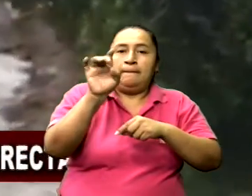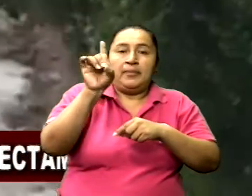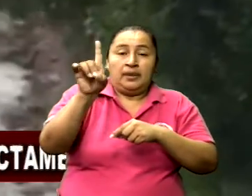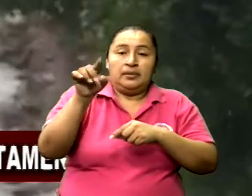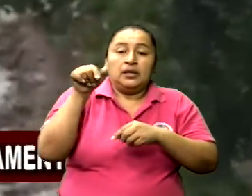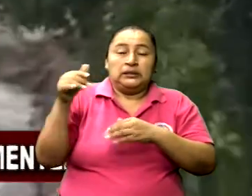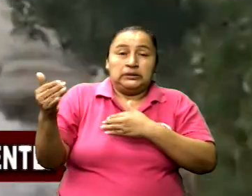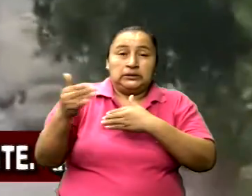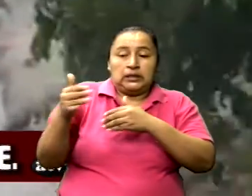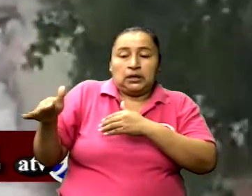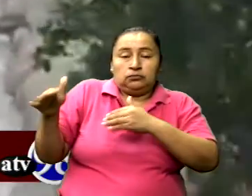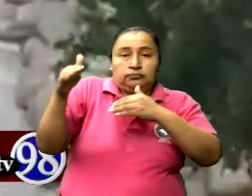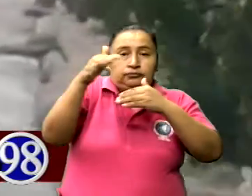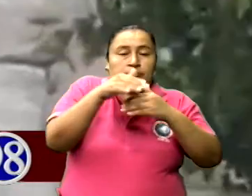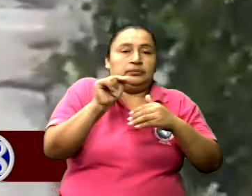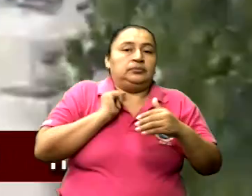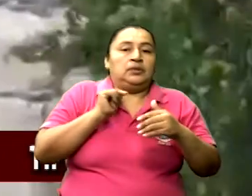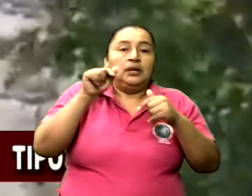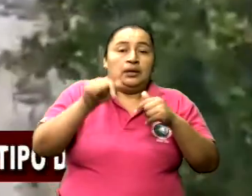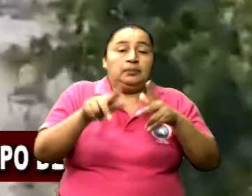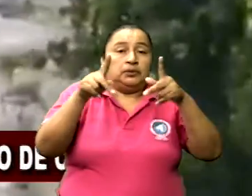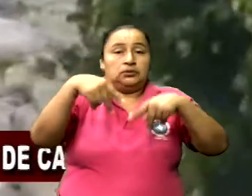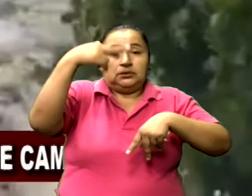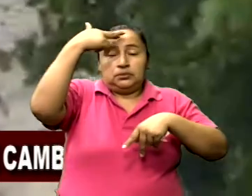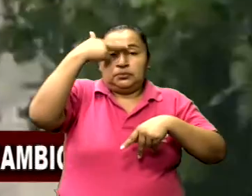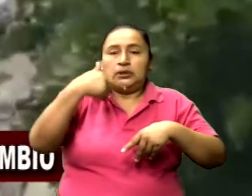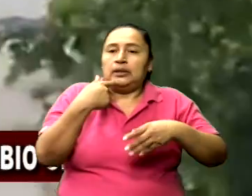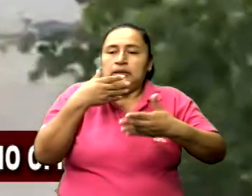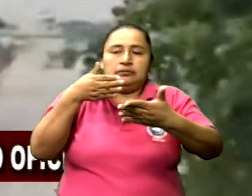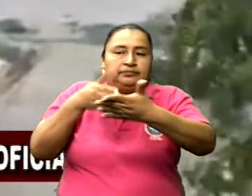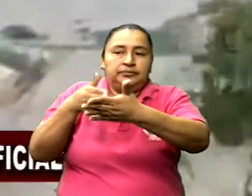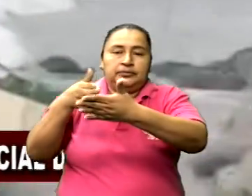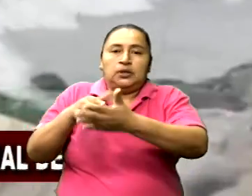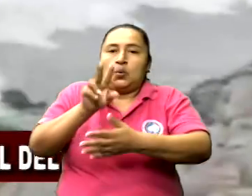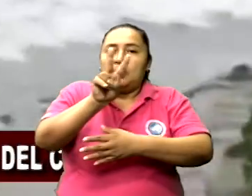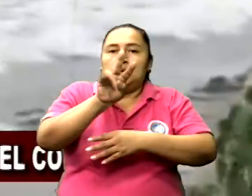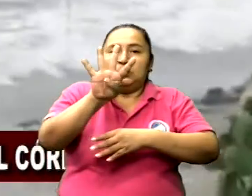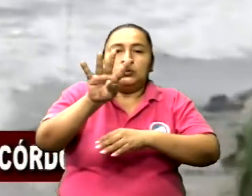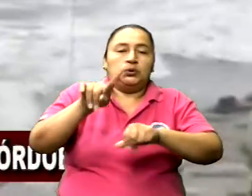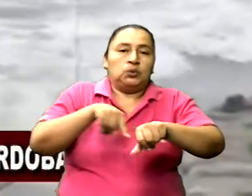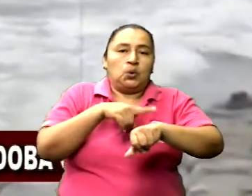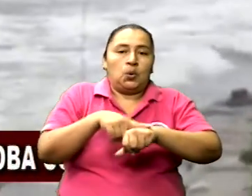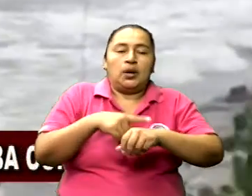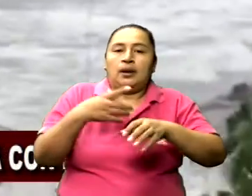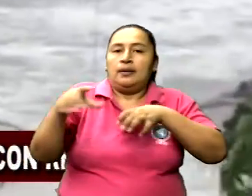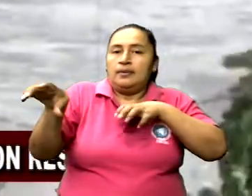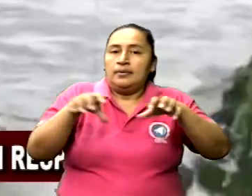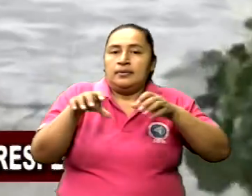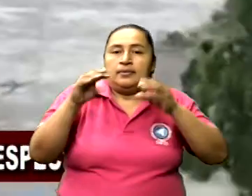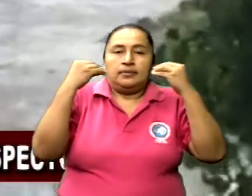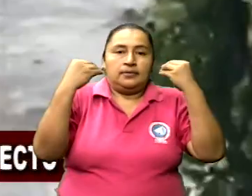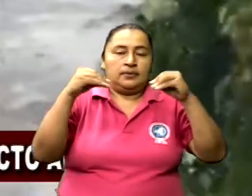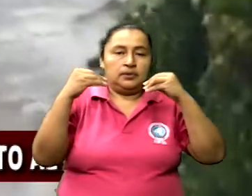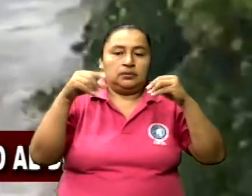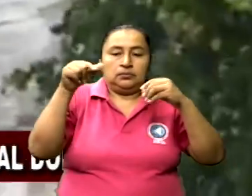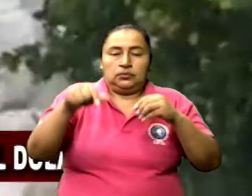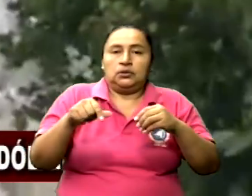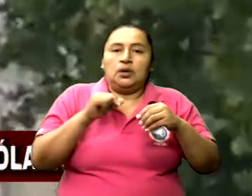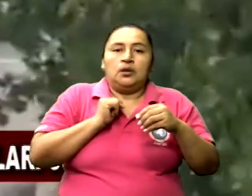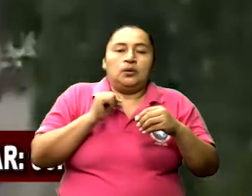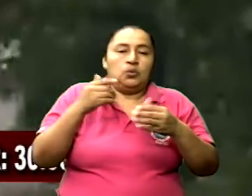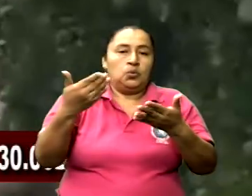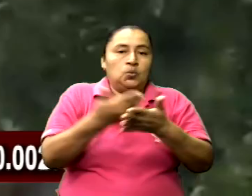costas del oriente del país. Las autoridades suspendieron durante 24 horas las actividades educativas en el estado